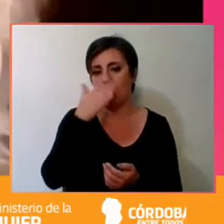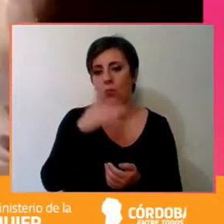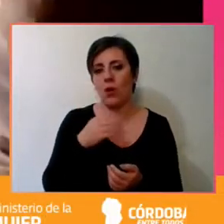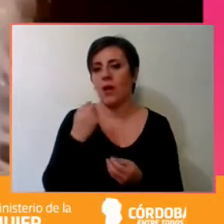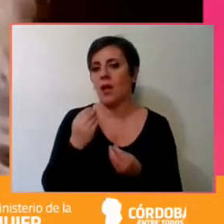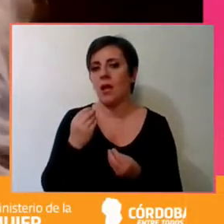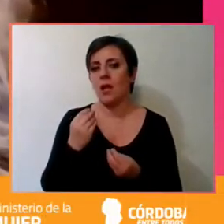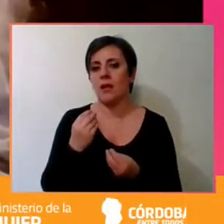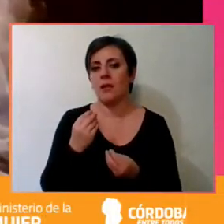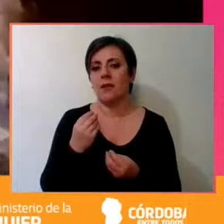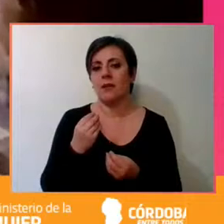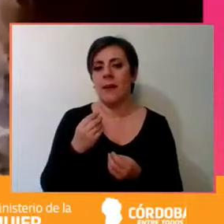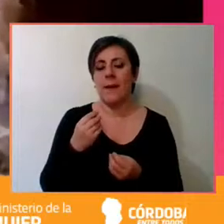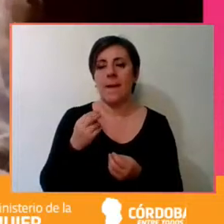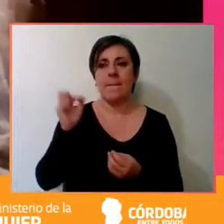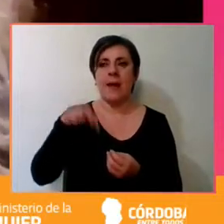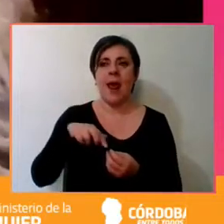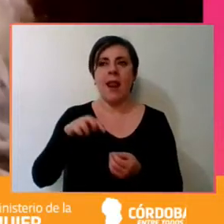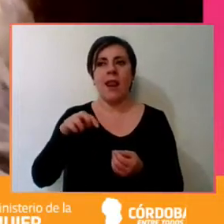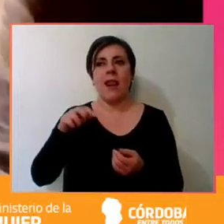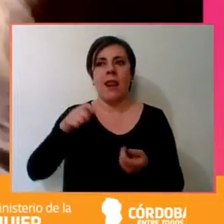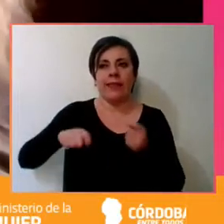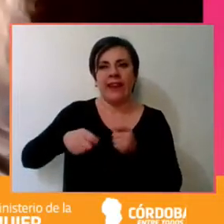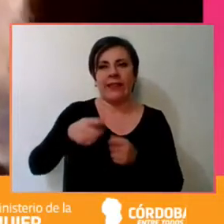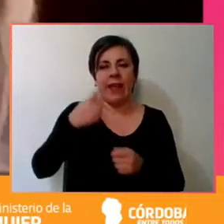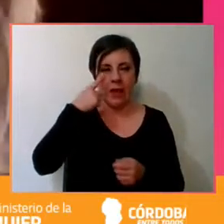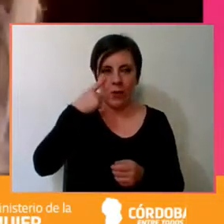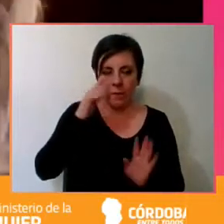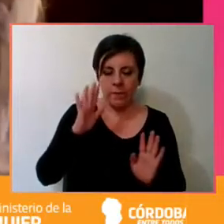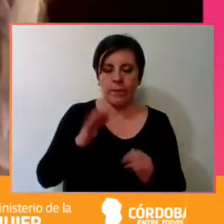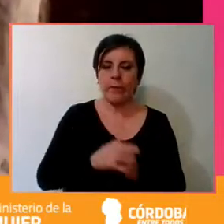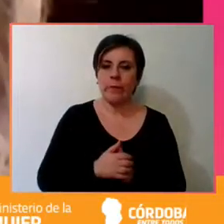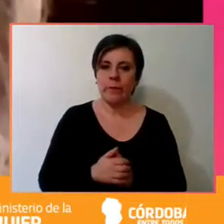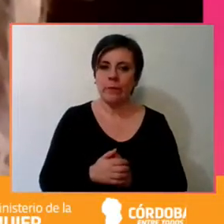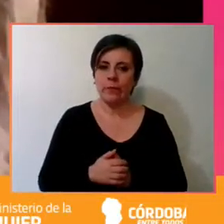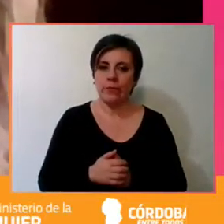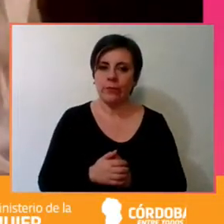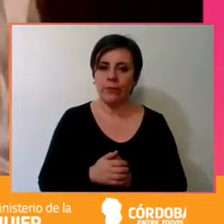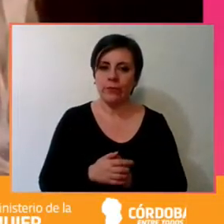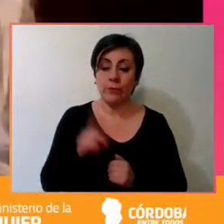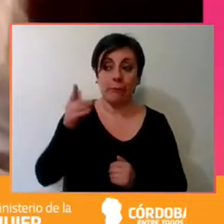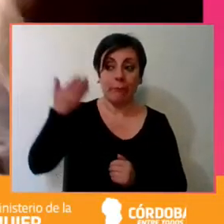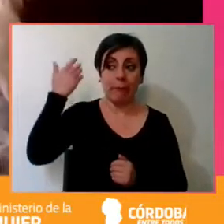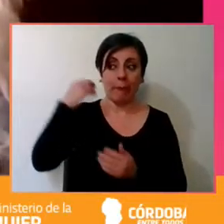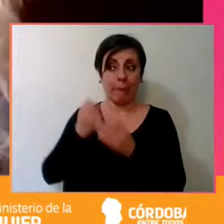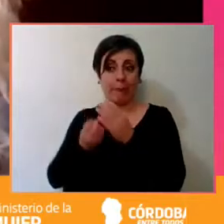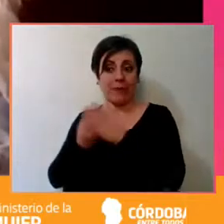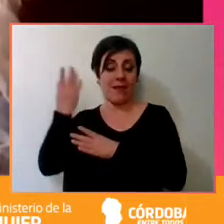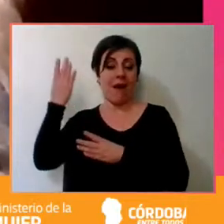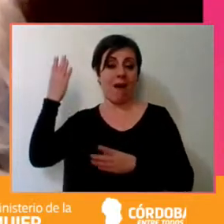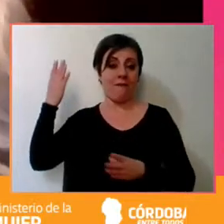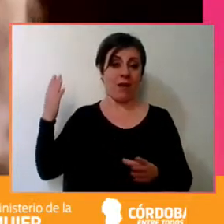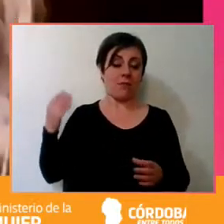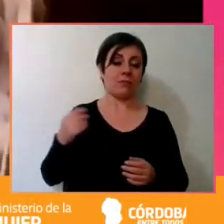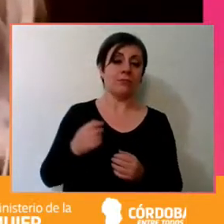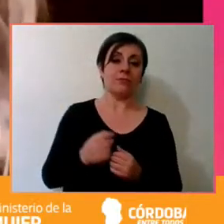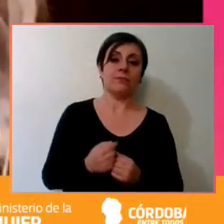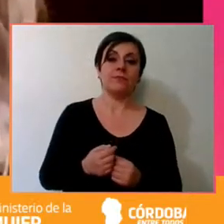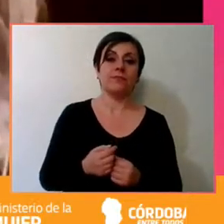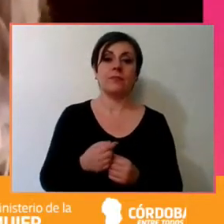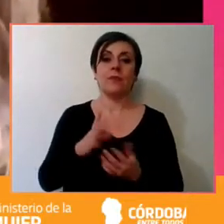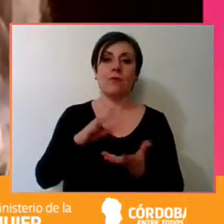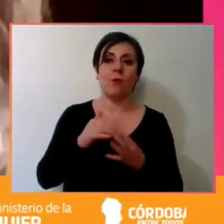plan estratégico de lo que estamos haciendo en este tiempo. Pero cuando iniciaba decía que la arquitectura de igualdad